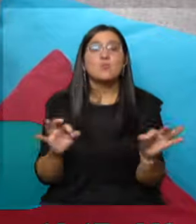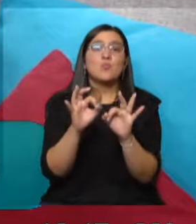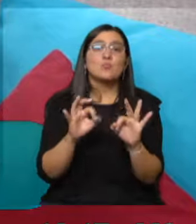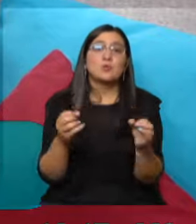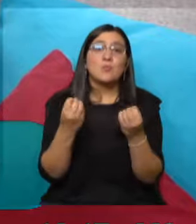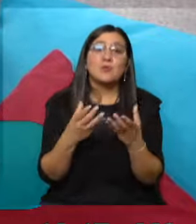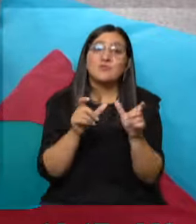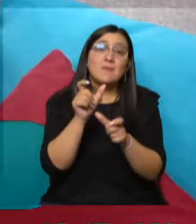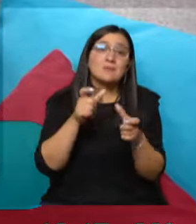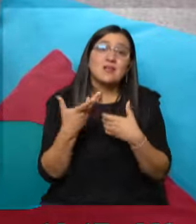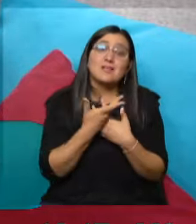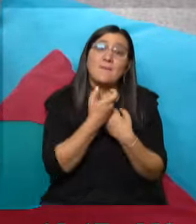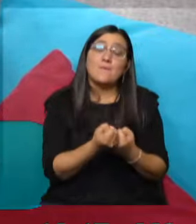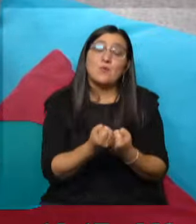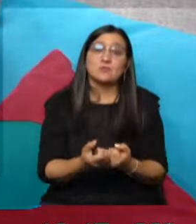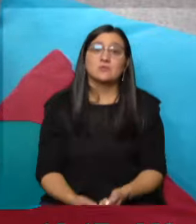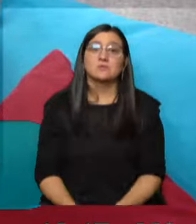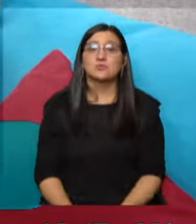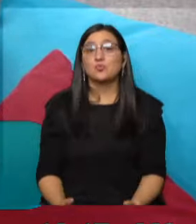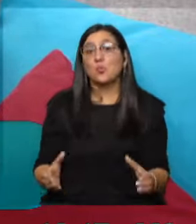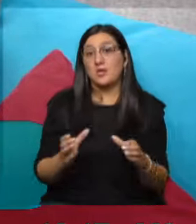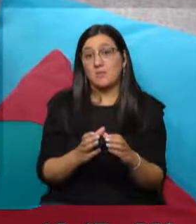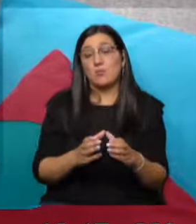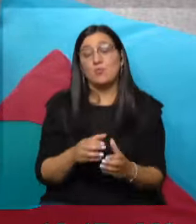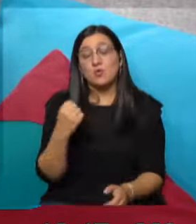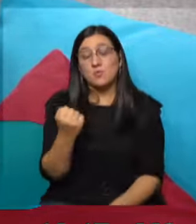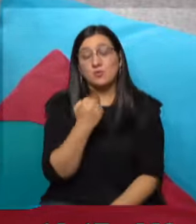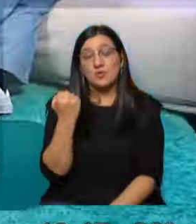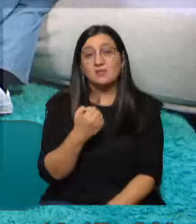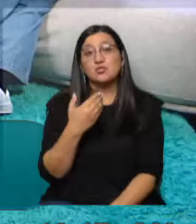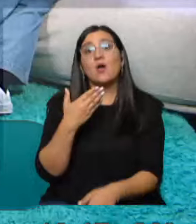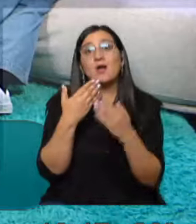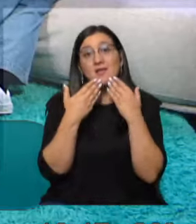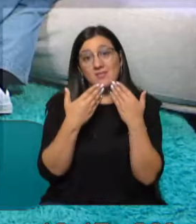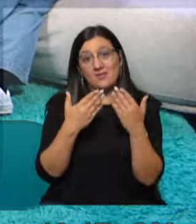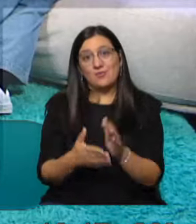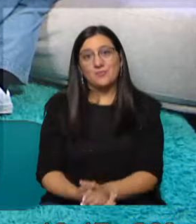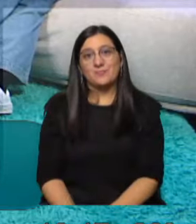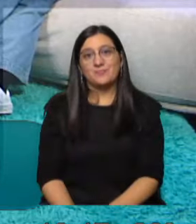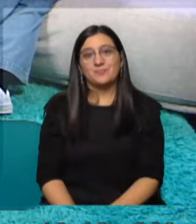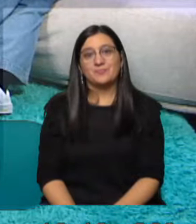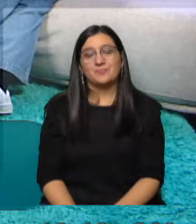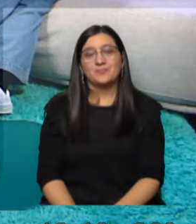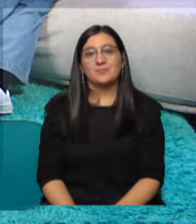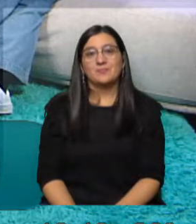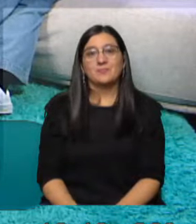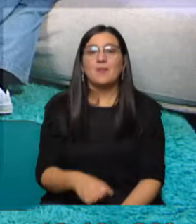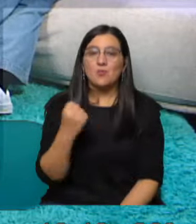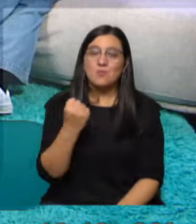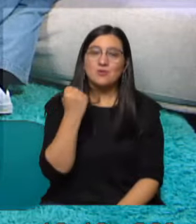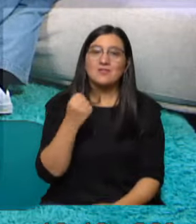que te va a contener y con lo que vas a hacer el equipo. Es muy importante. Estoy agradecida de lo que estoy formando. Sí, es muy importante el